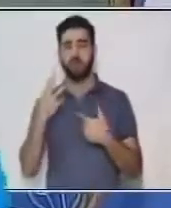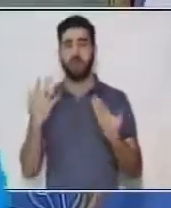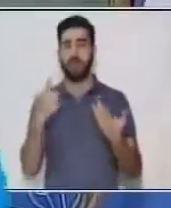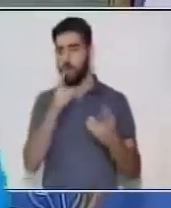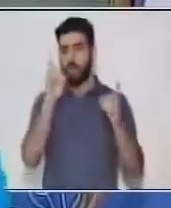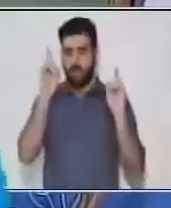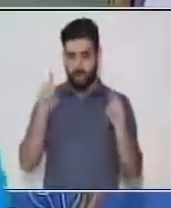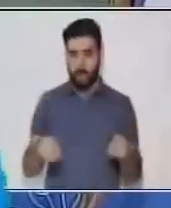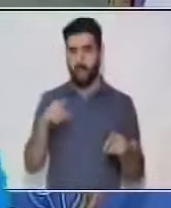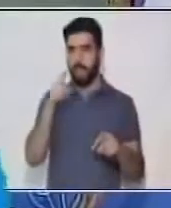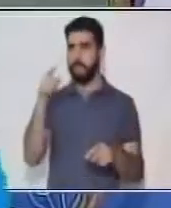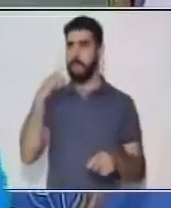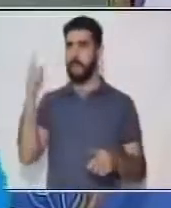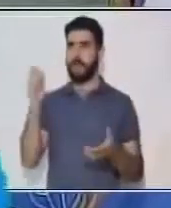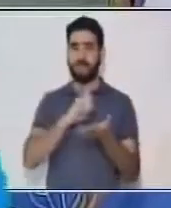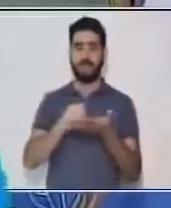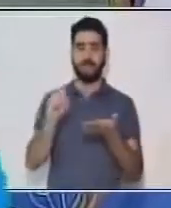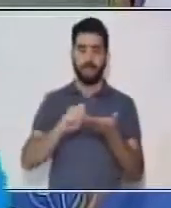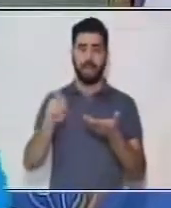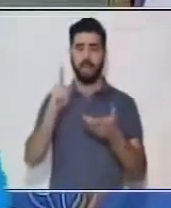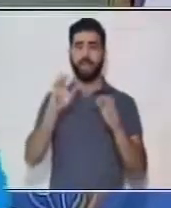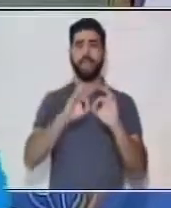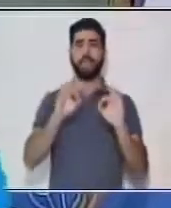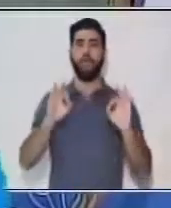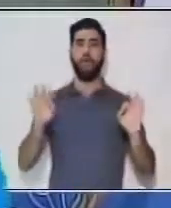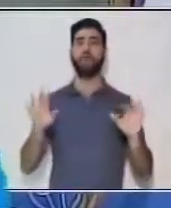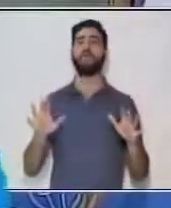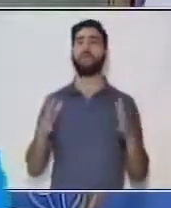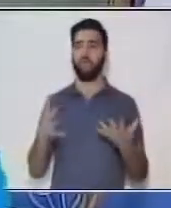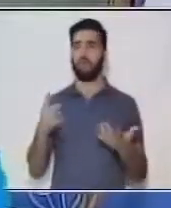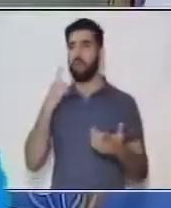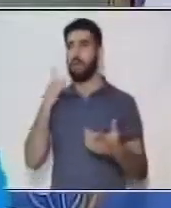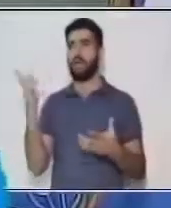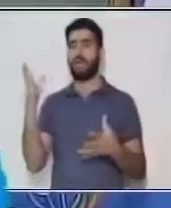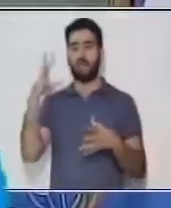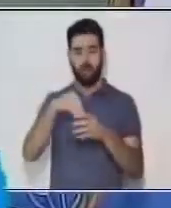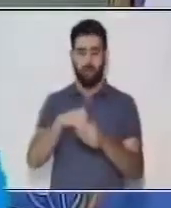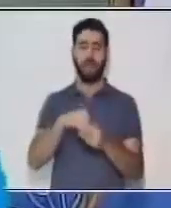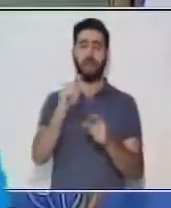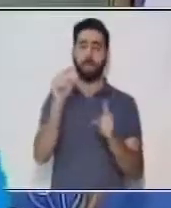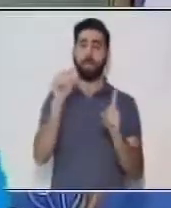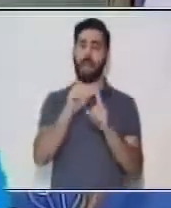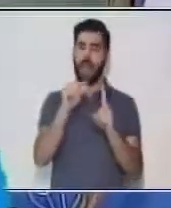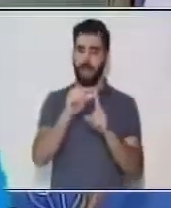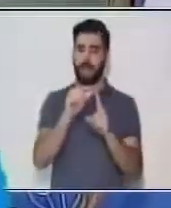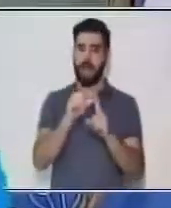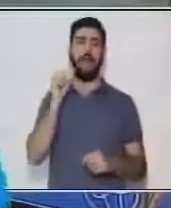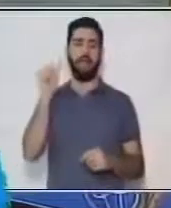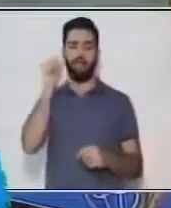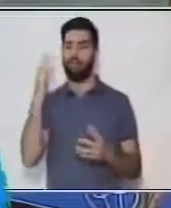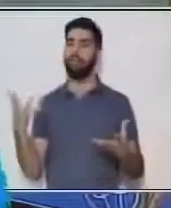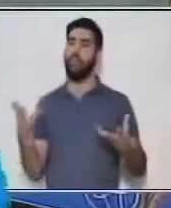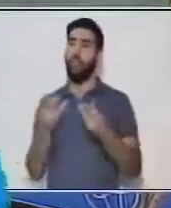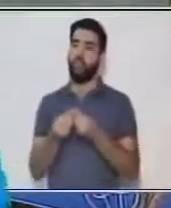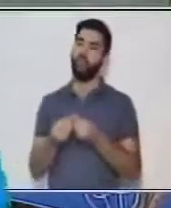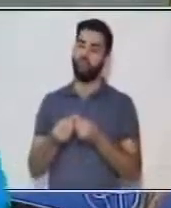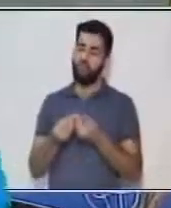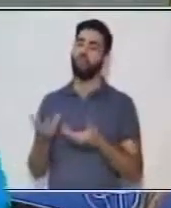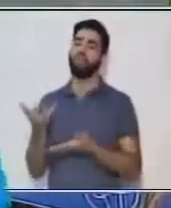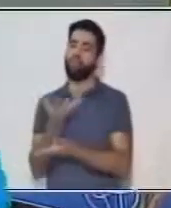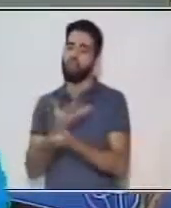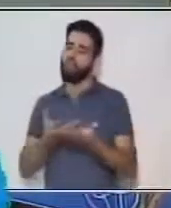de escribir una oración que incluya la palabra rosa y luego el dibujo de lo